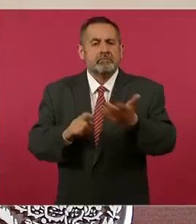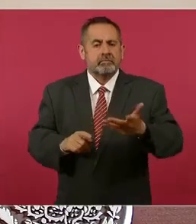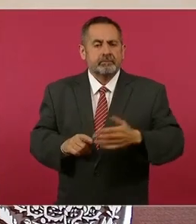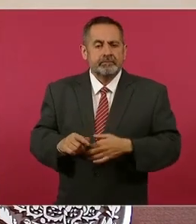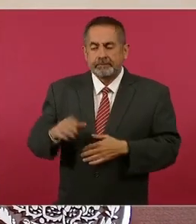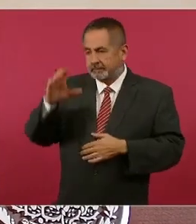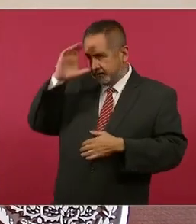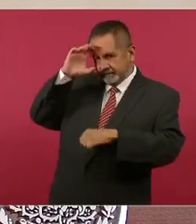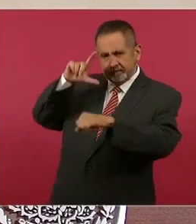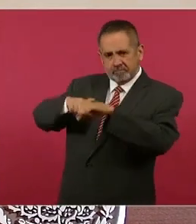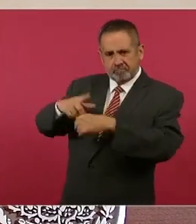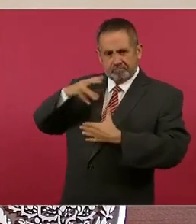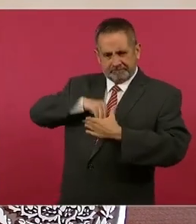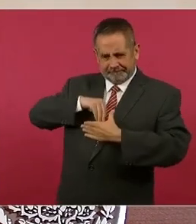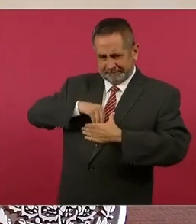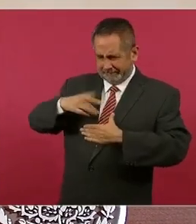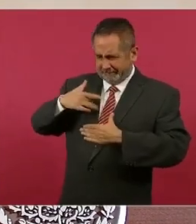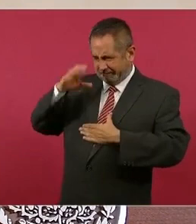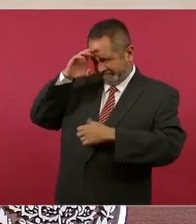Nuestras culturas.